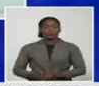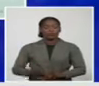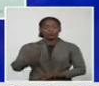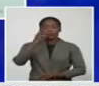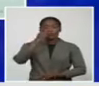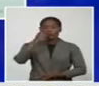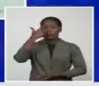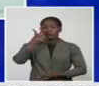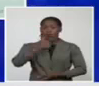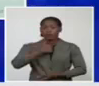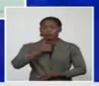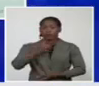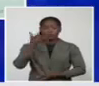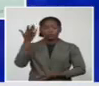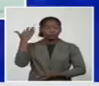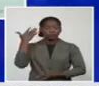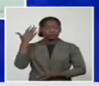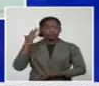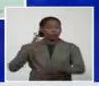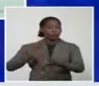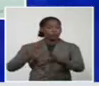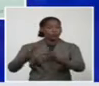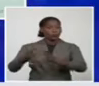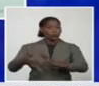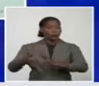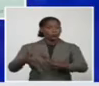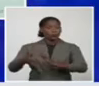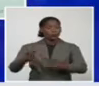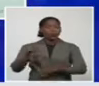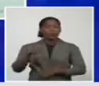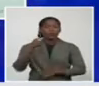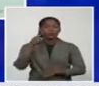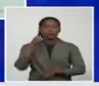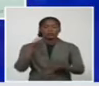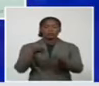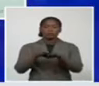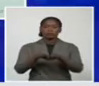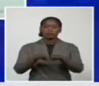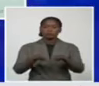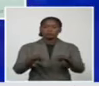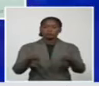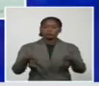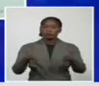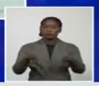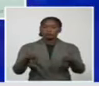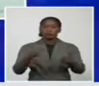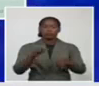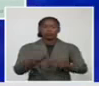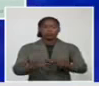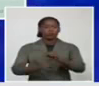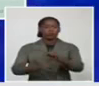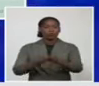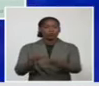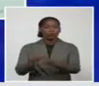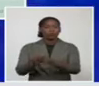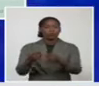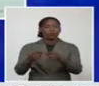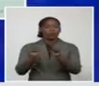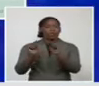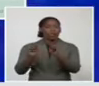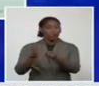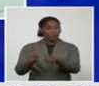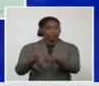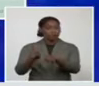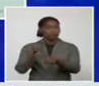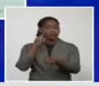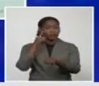fuerte transmisión, mantiene una estabilidad en la reducción de casos, pero todavía con transmisión